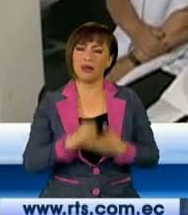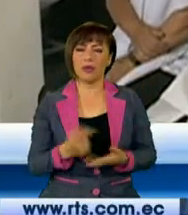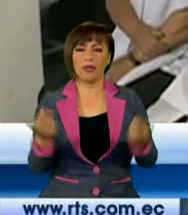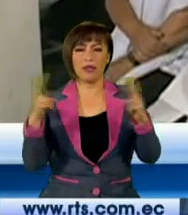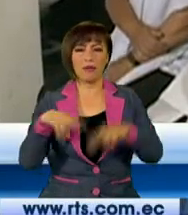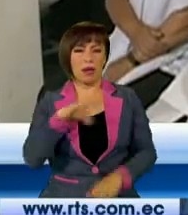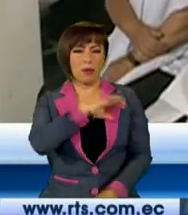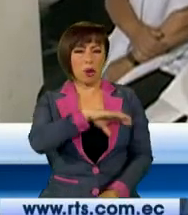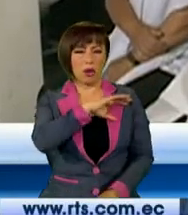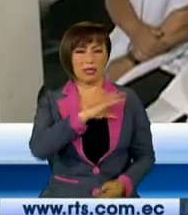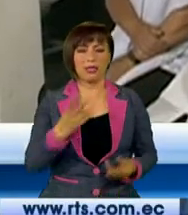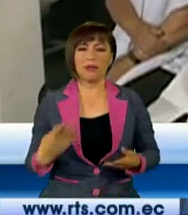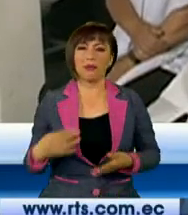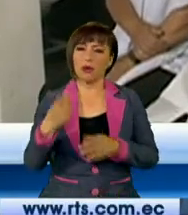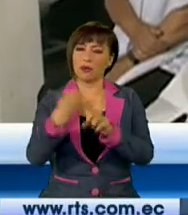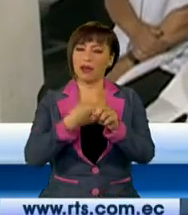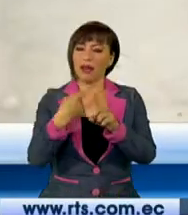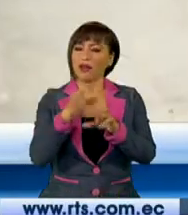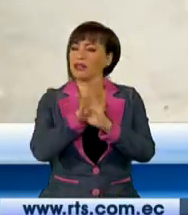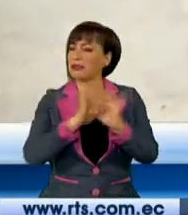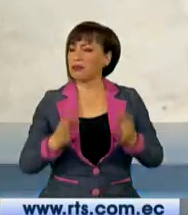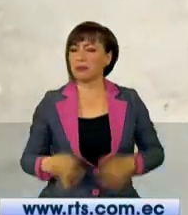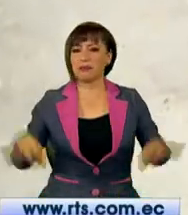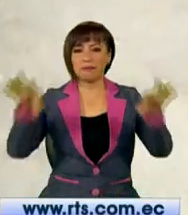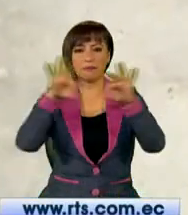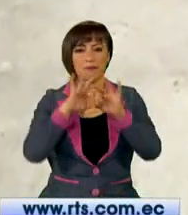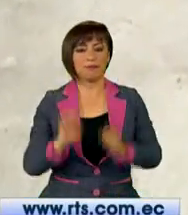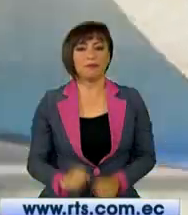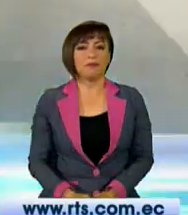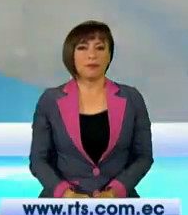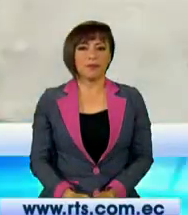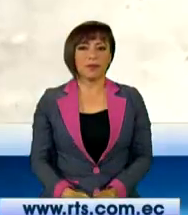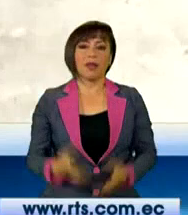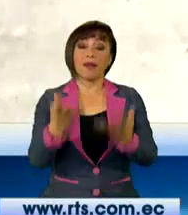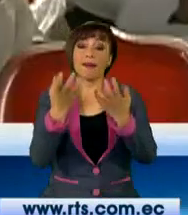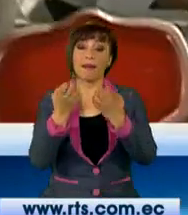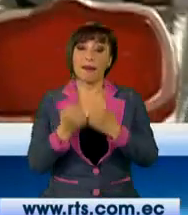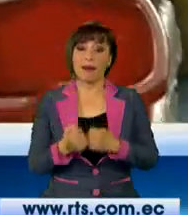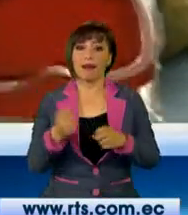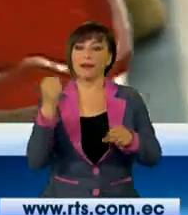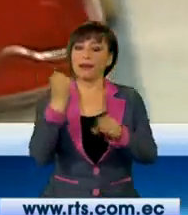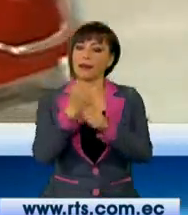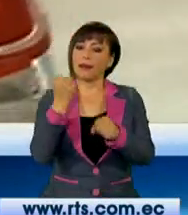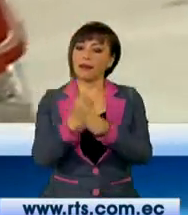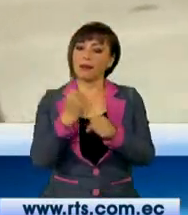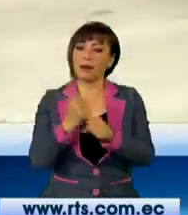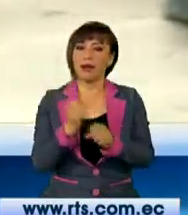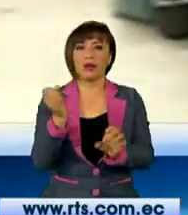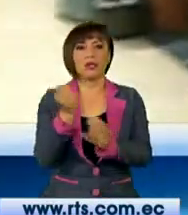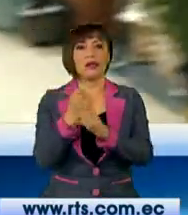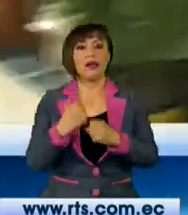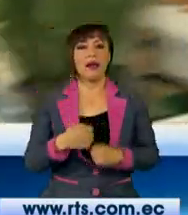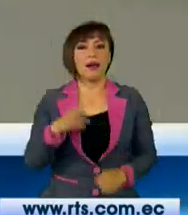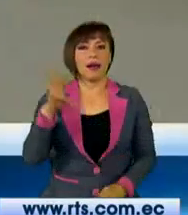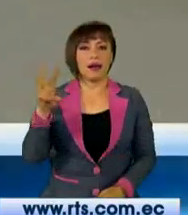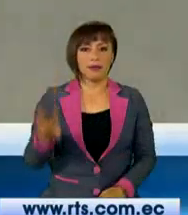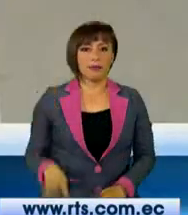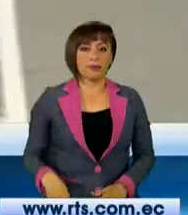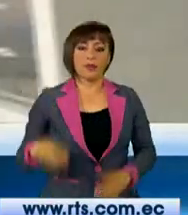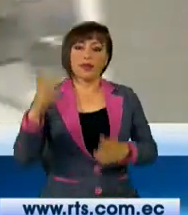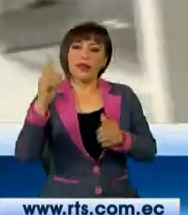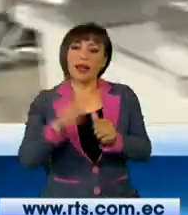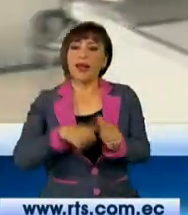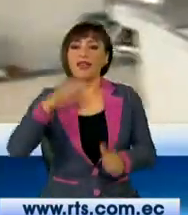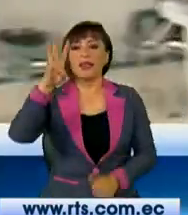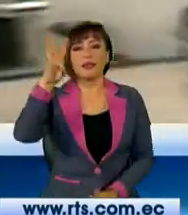mantener los mercados limpios, que es algo importante. Se tiene previsto que estas labores de limpieza profunda se realicen cada 60 días en los mercados de